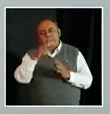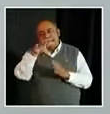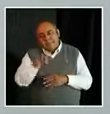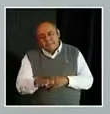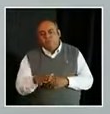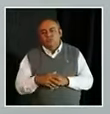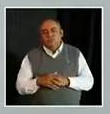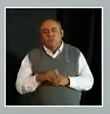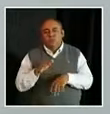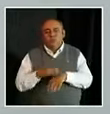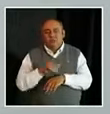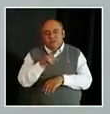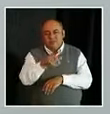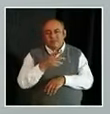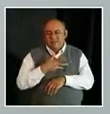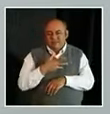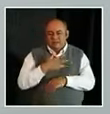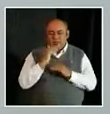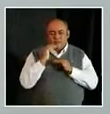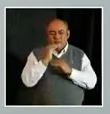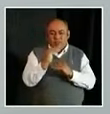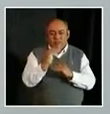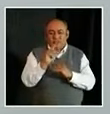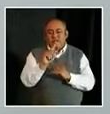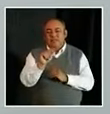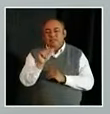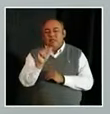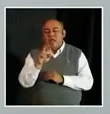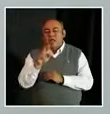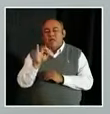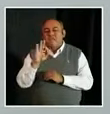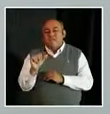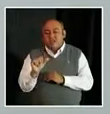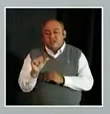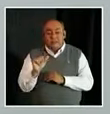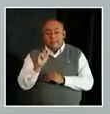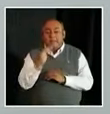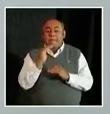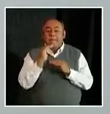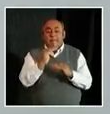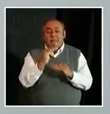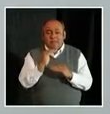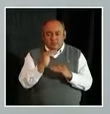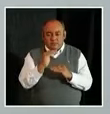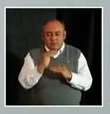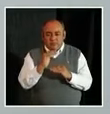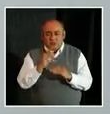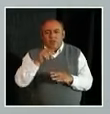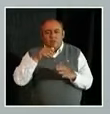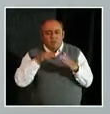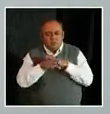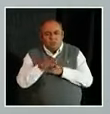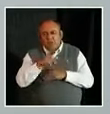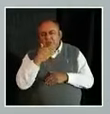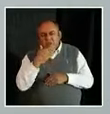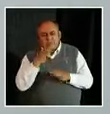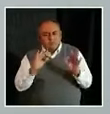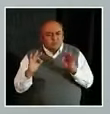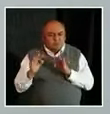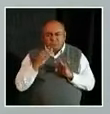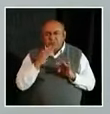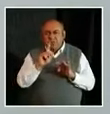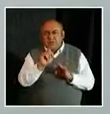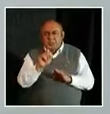entran voluntariamente a buscar una reducción en su consumo tienen una tarifa menor. Lo hemos